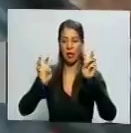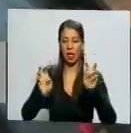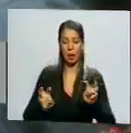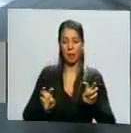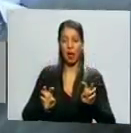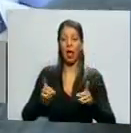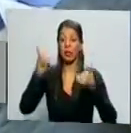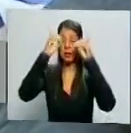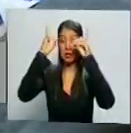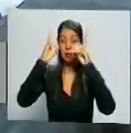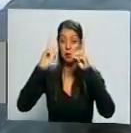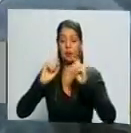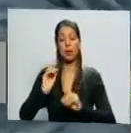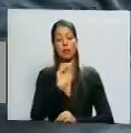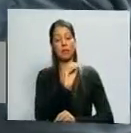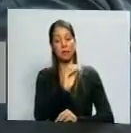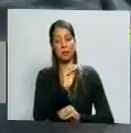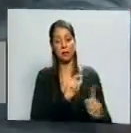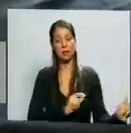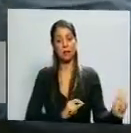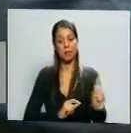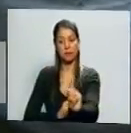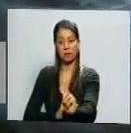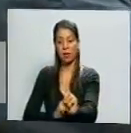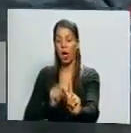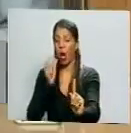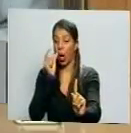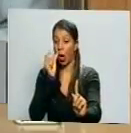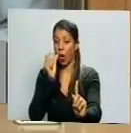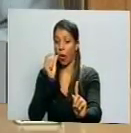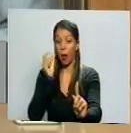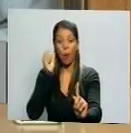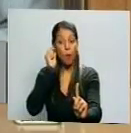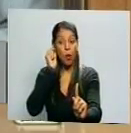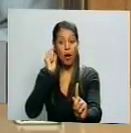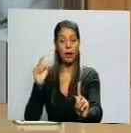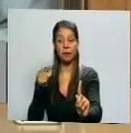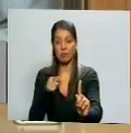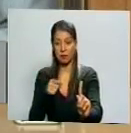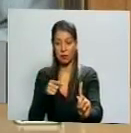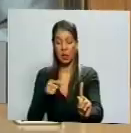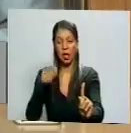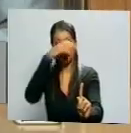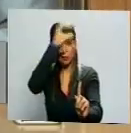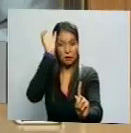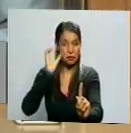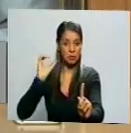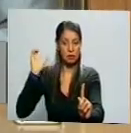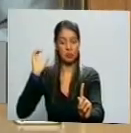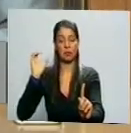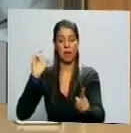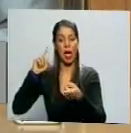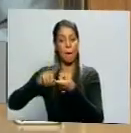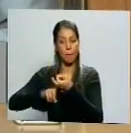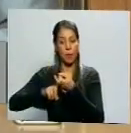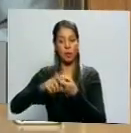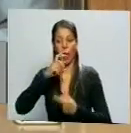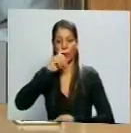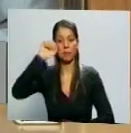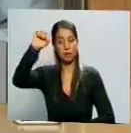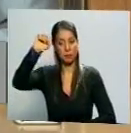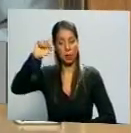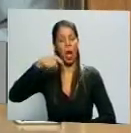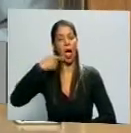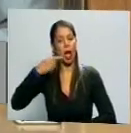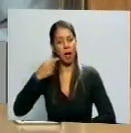presidenta concedió la palabra y el uso de la tribuna de oradores a la constituyente Cilia Flores, quien realizó un resumen de